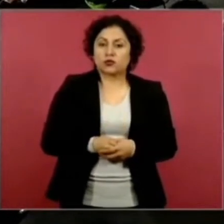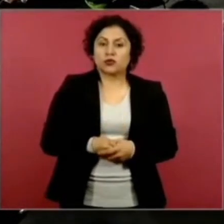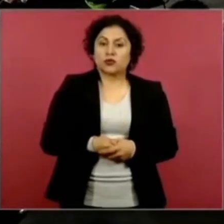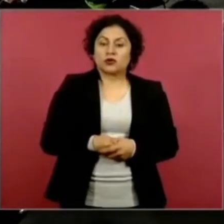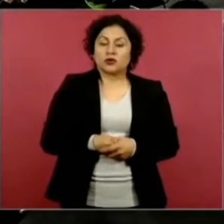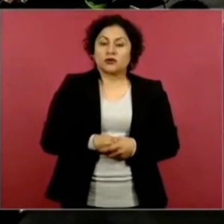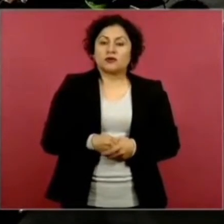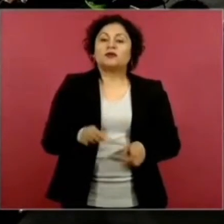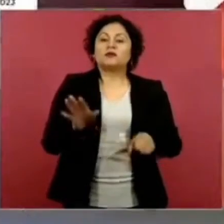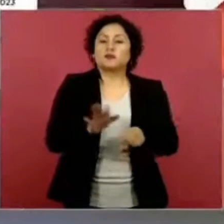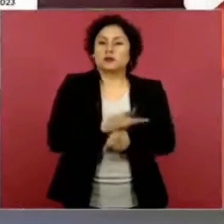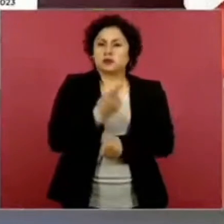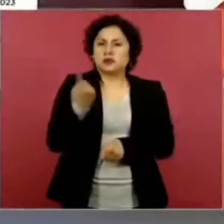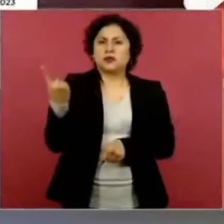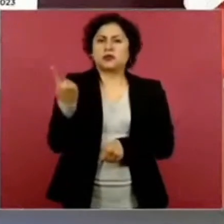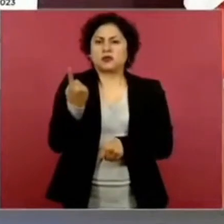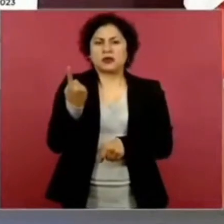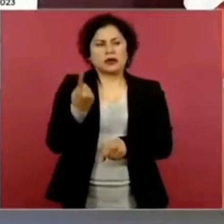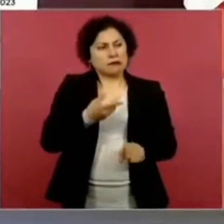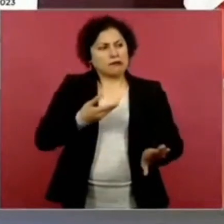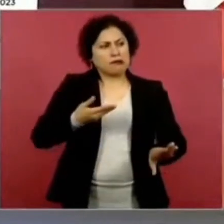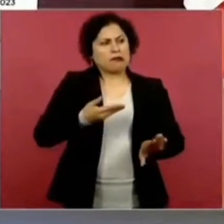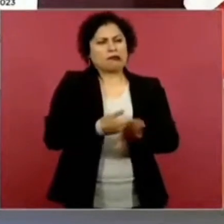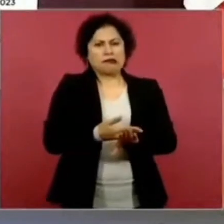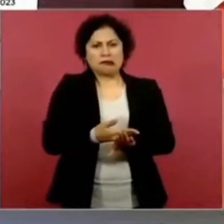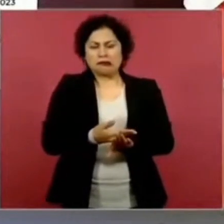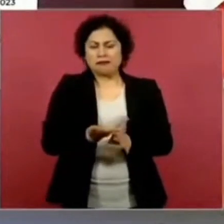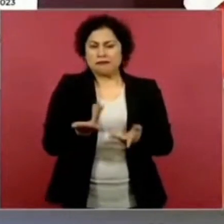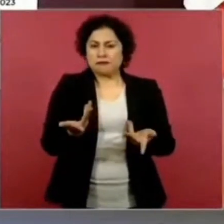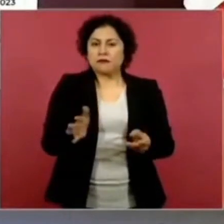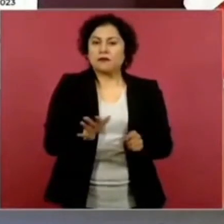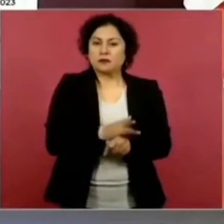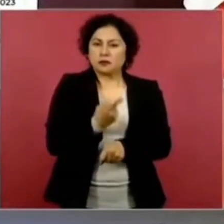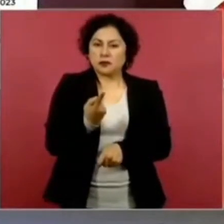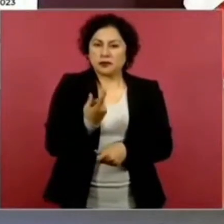¿Por qué se metió en esto? ¿Por qué le pegó